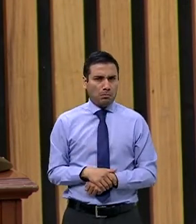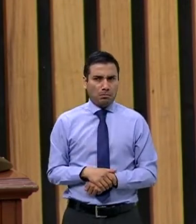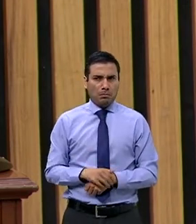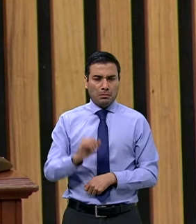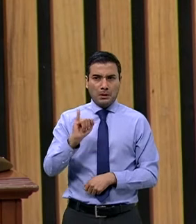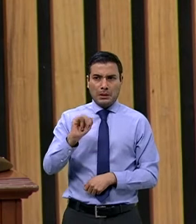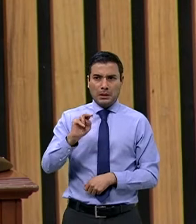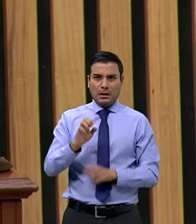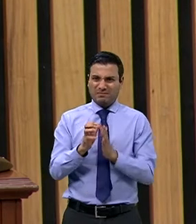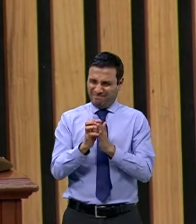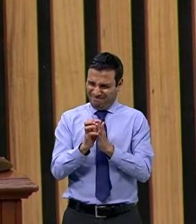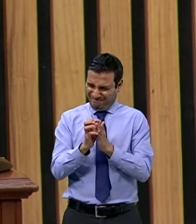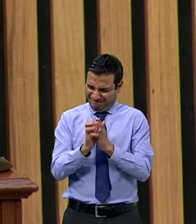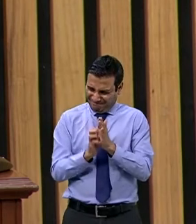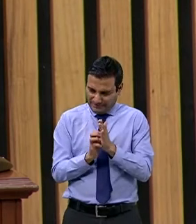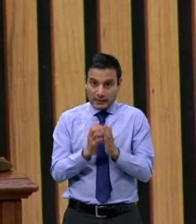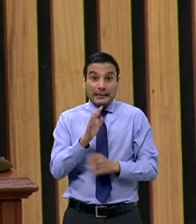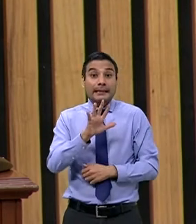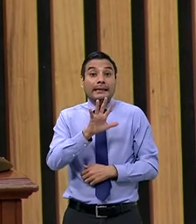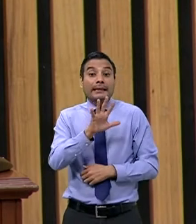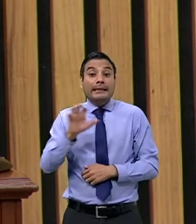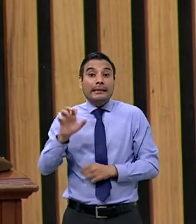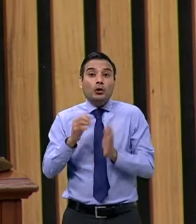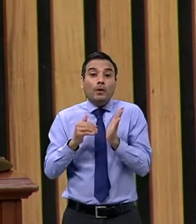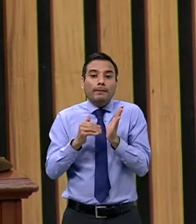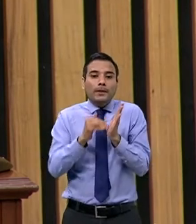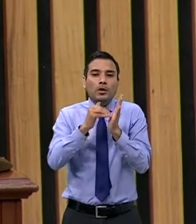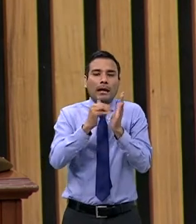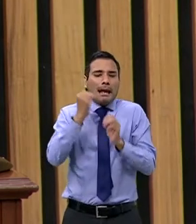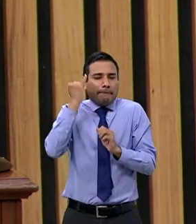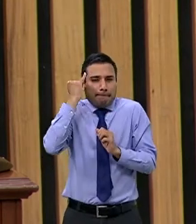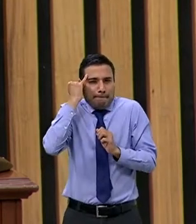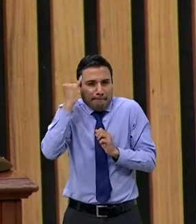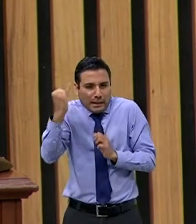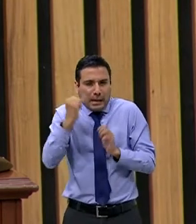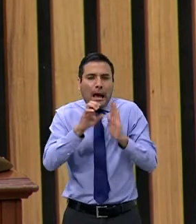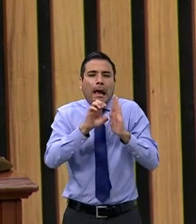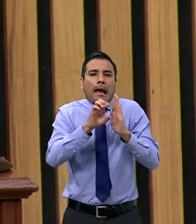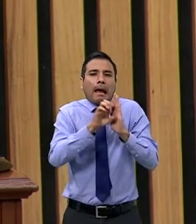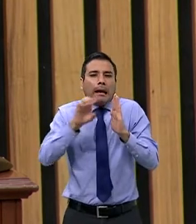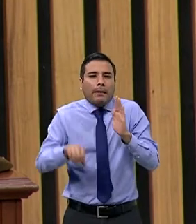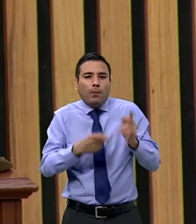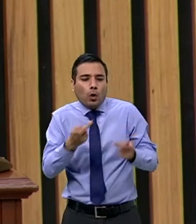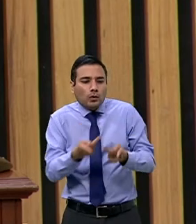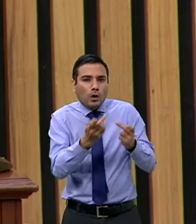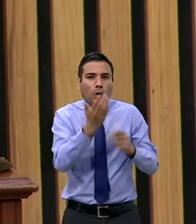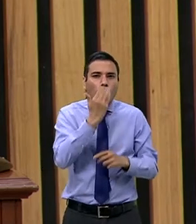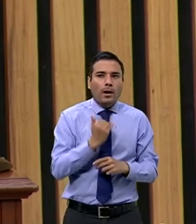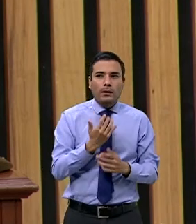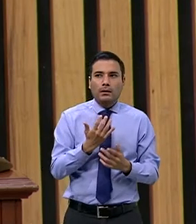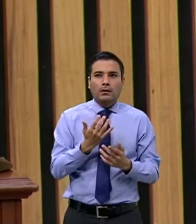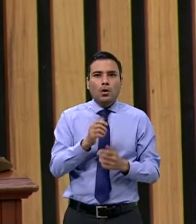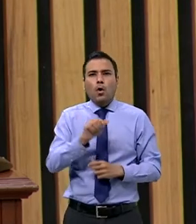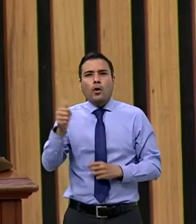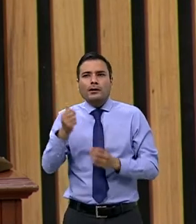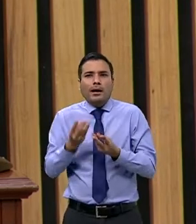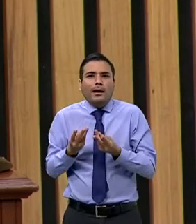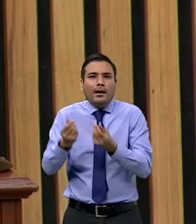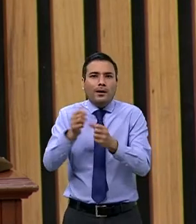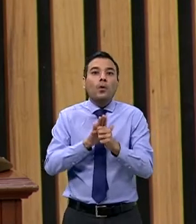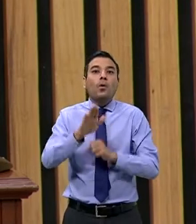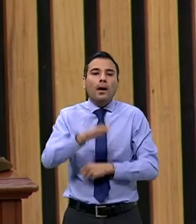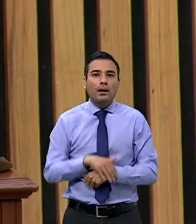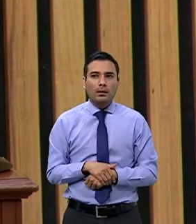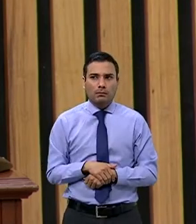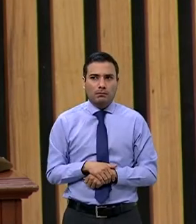ahorros por más de 500 millones no sé en qué se hubieran gastado de no haberse realizado la consulta pero no fue por supuesto dinero